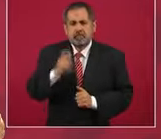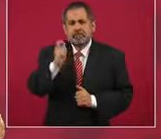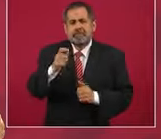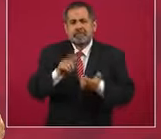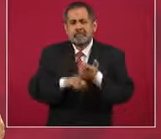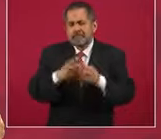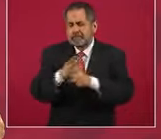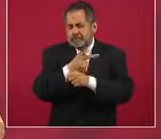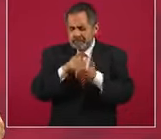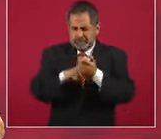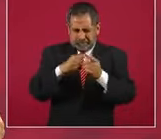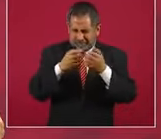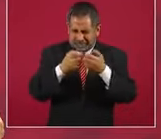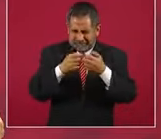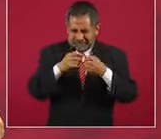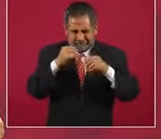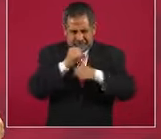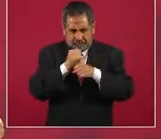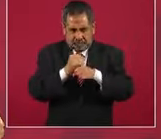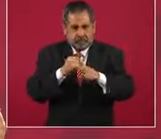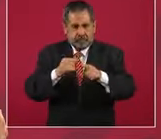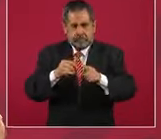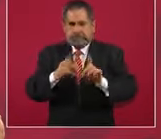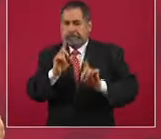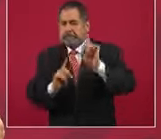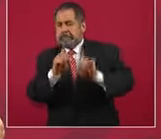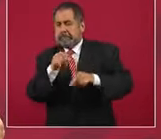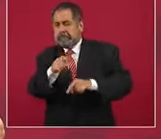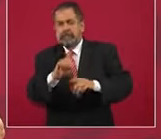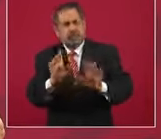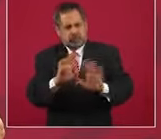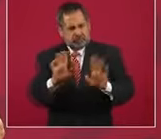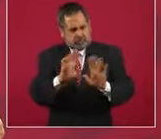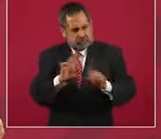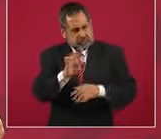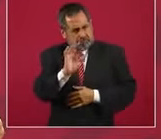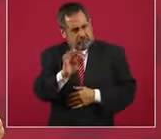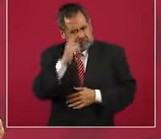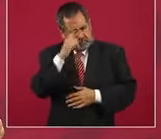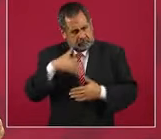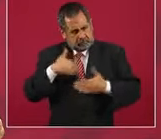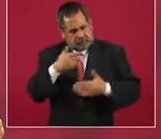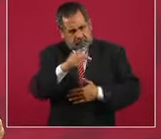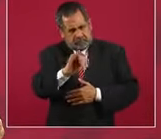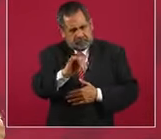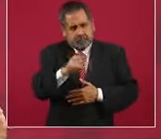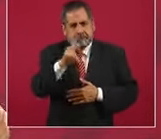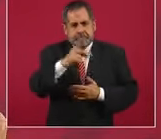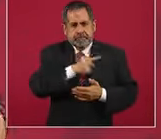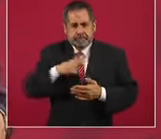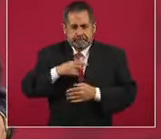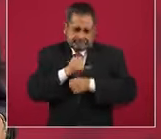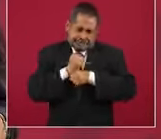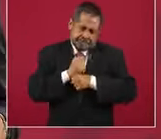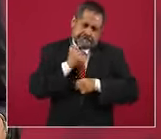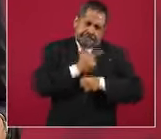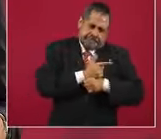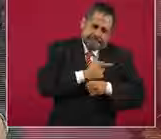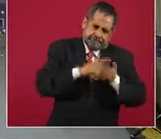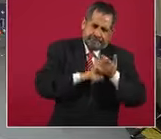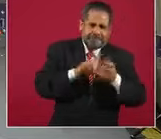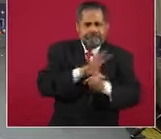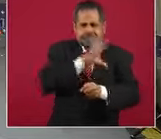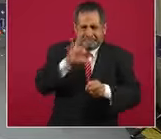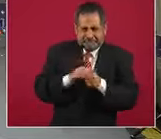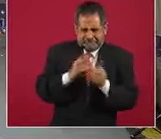qué se trata. No desconfío de lo que tú estás denunciando, pero tengo que tener todos